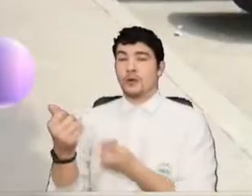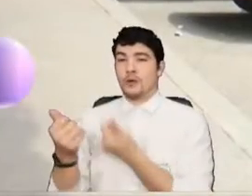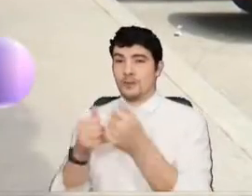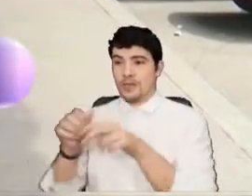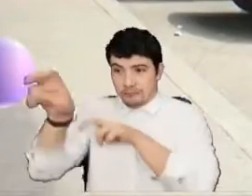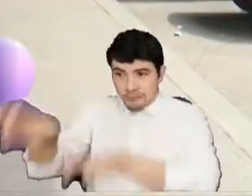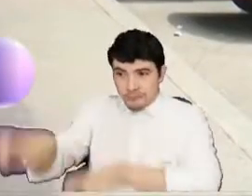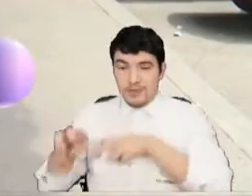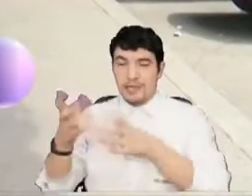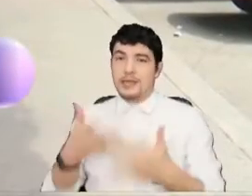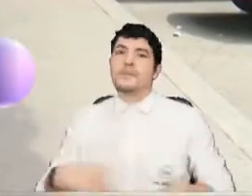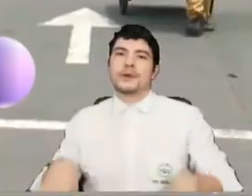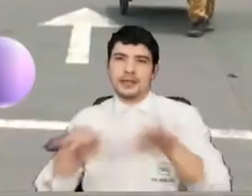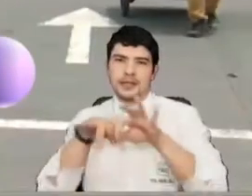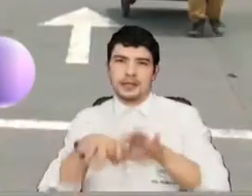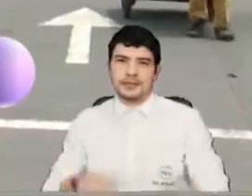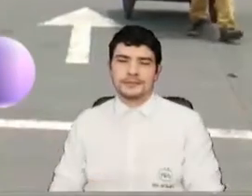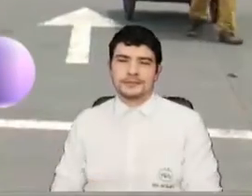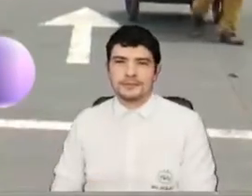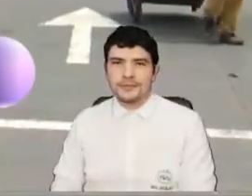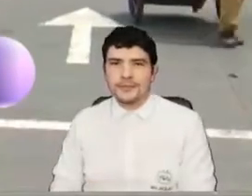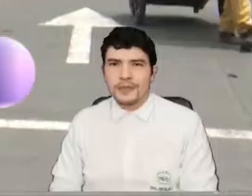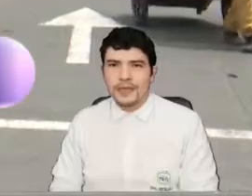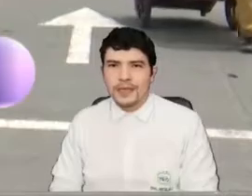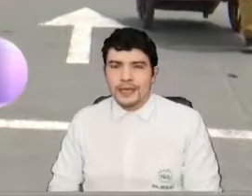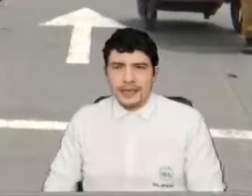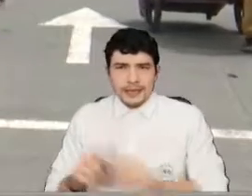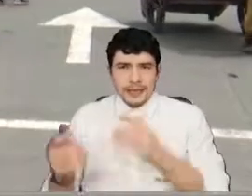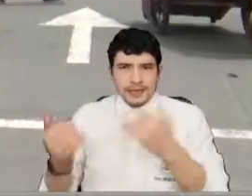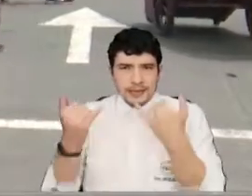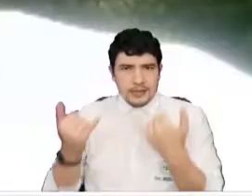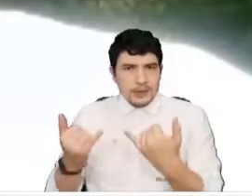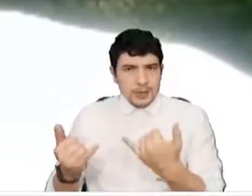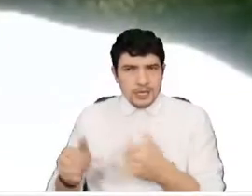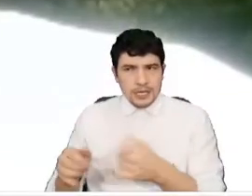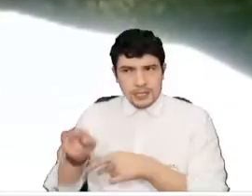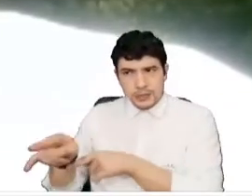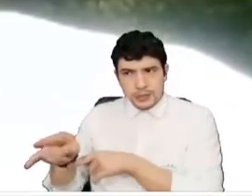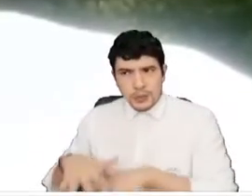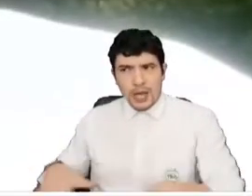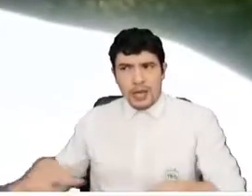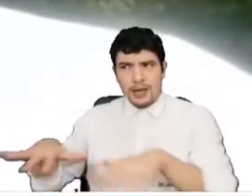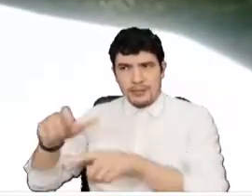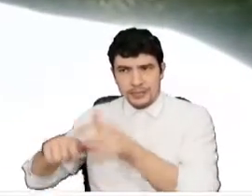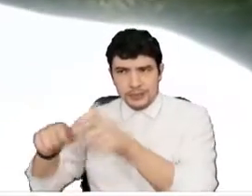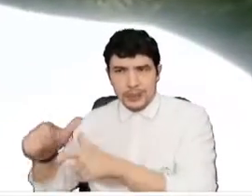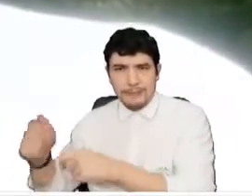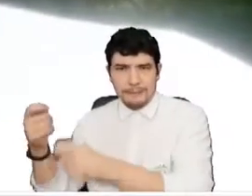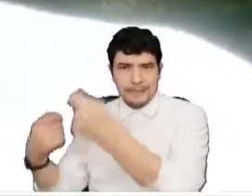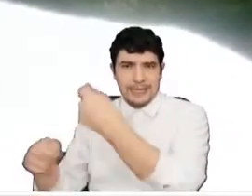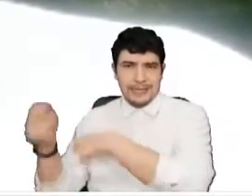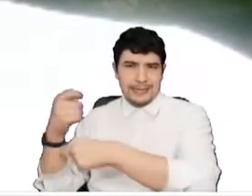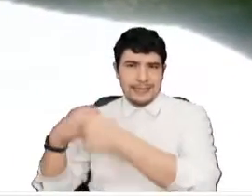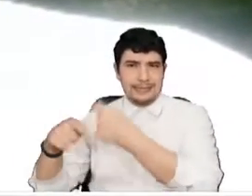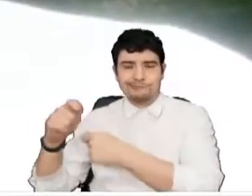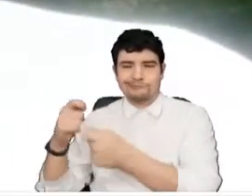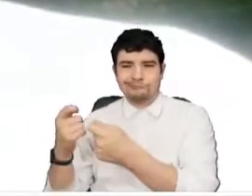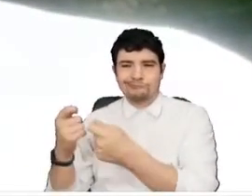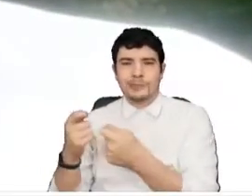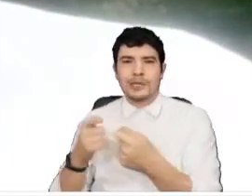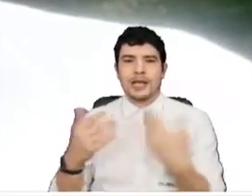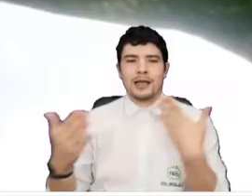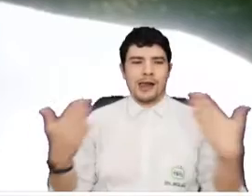los intermediarios hacen que este no sea un escenario de comercio justo. Por eso es necesario desarrollar una actividad